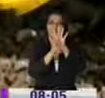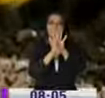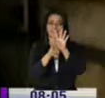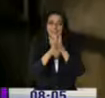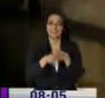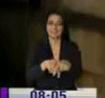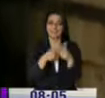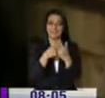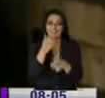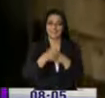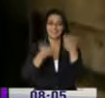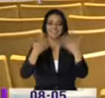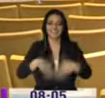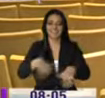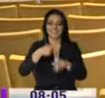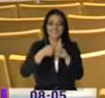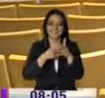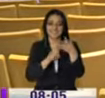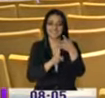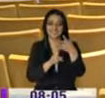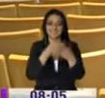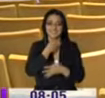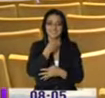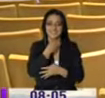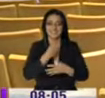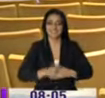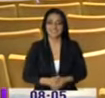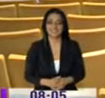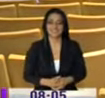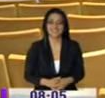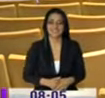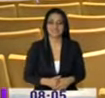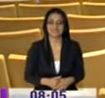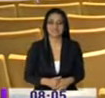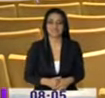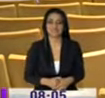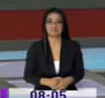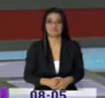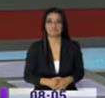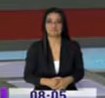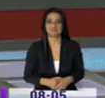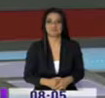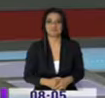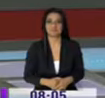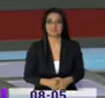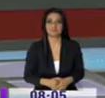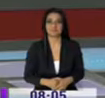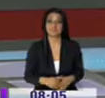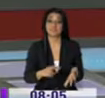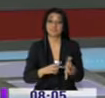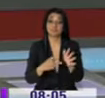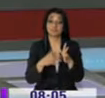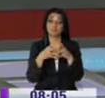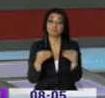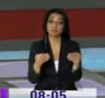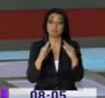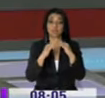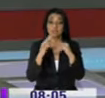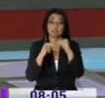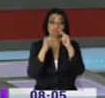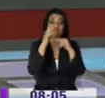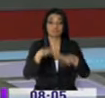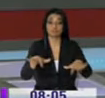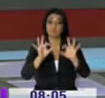a finales de este mes. Informó Priscila Cadena. Todo lo que signifique soluciones de vivienda para los